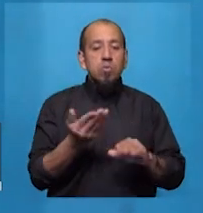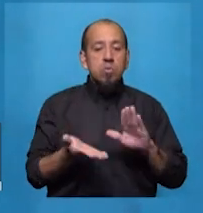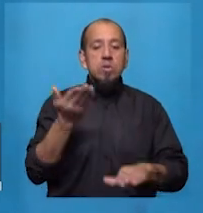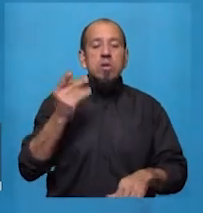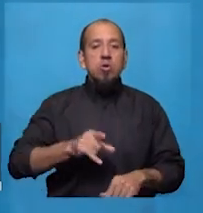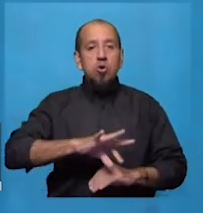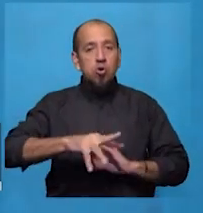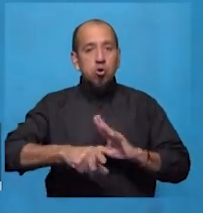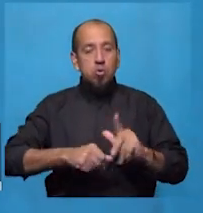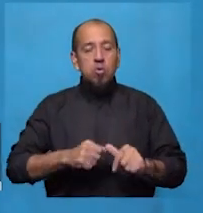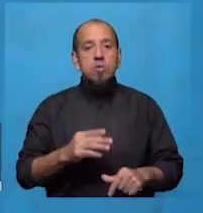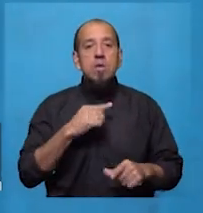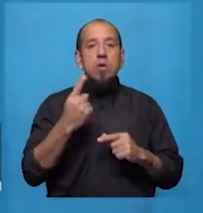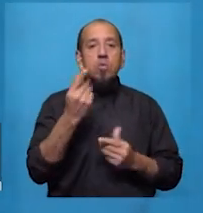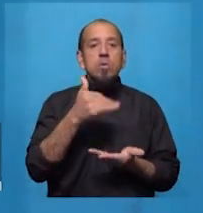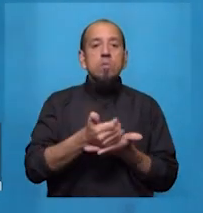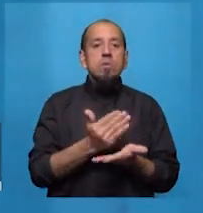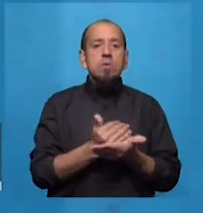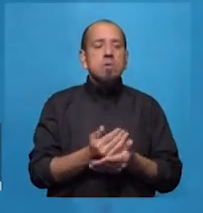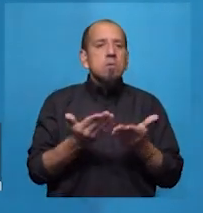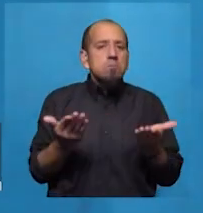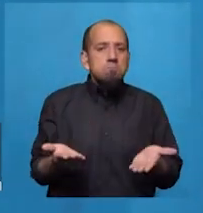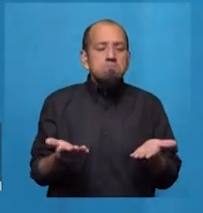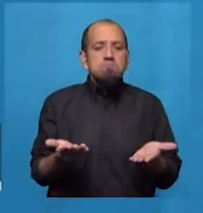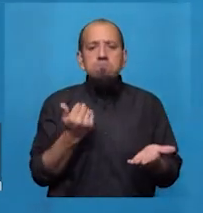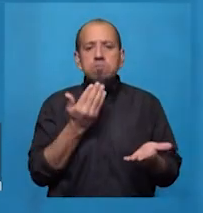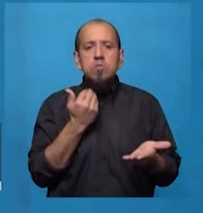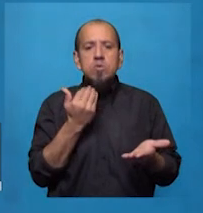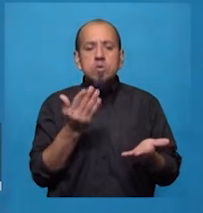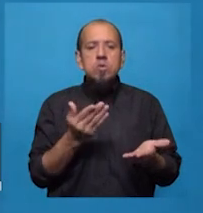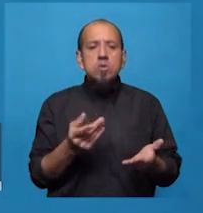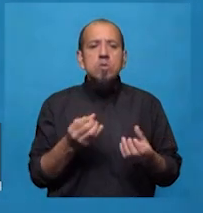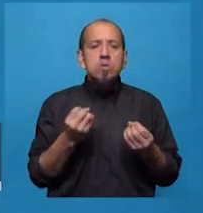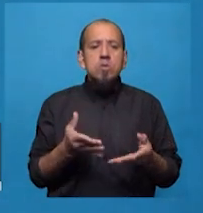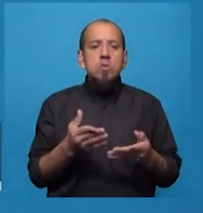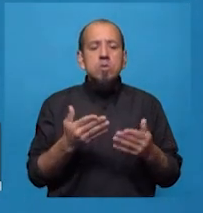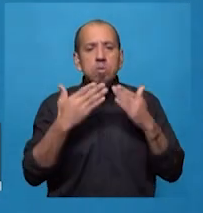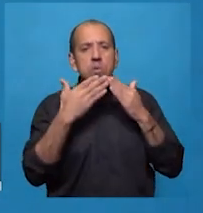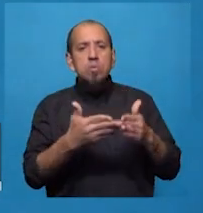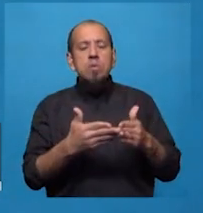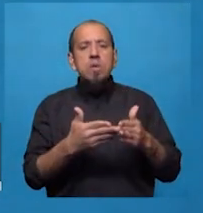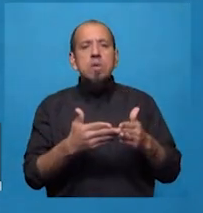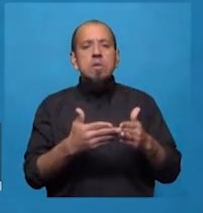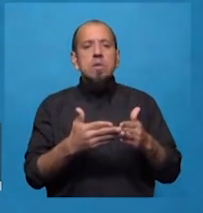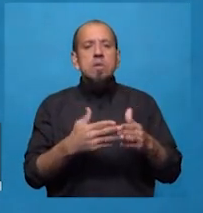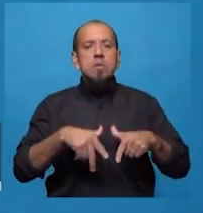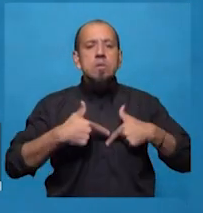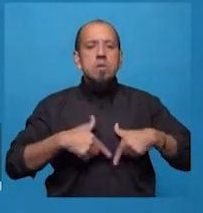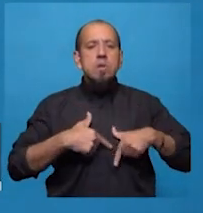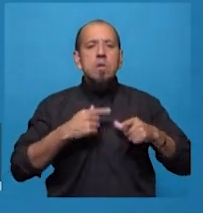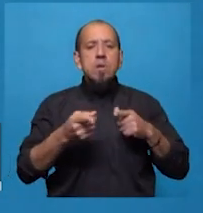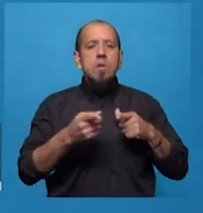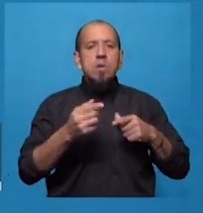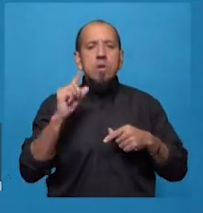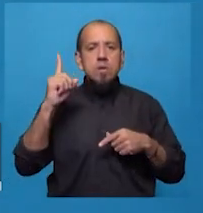hurtos en el 2022 hay un departamento que yo no me explico pero seguramente tendrá su explicación y por eso se lo vamos a preguntar al ministerio un departamento